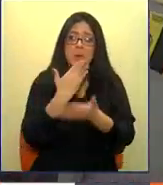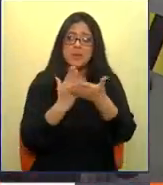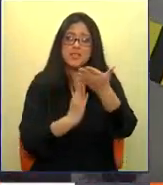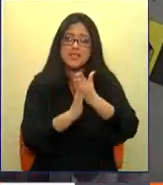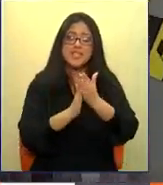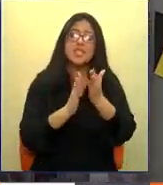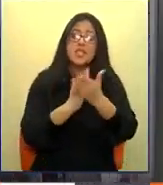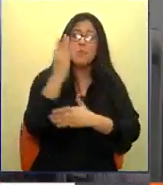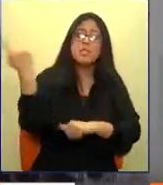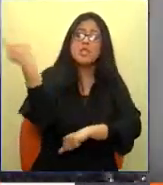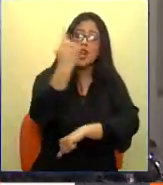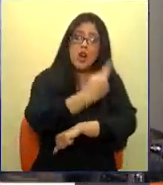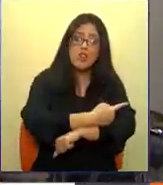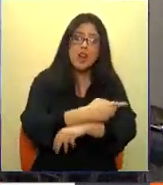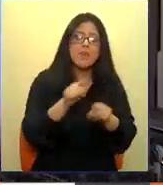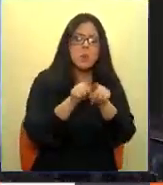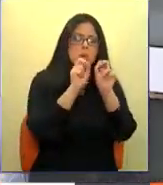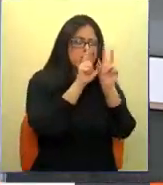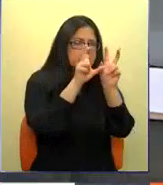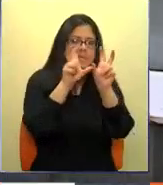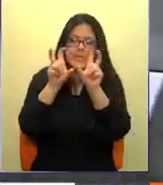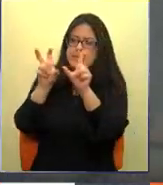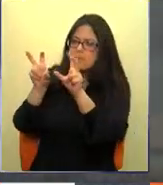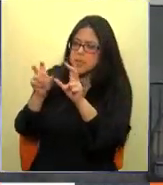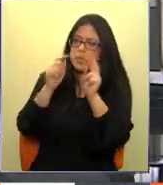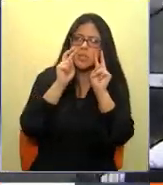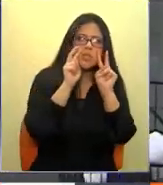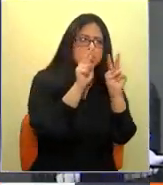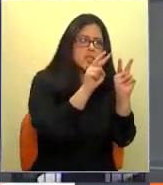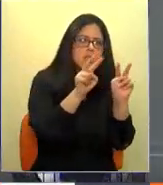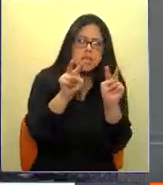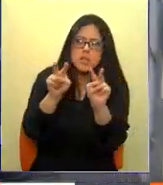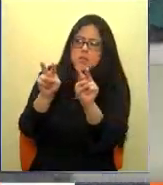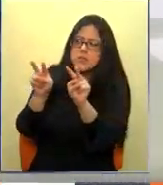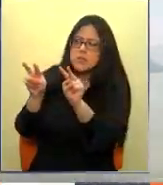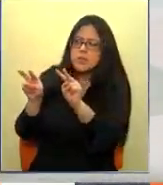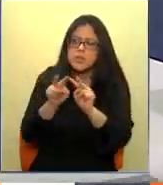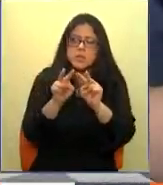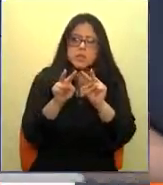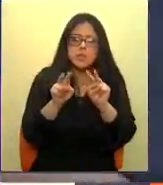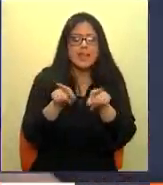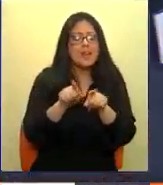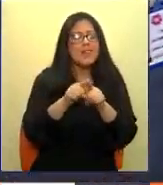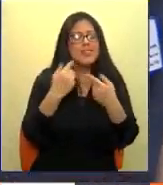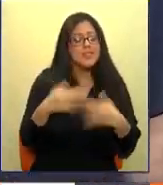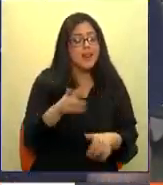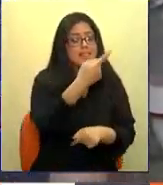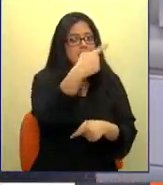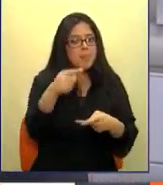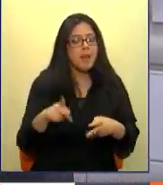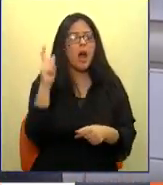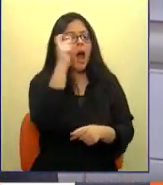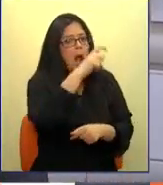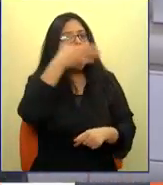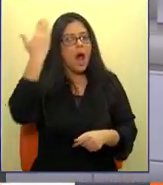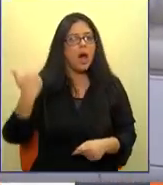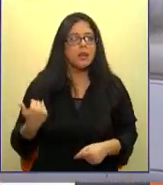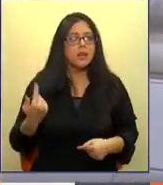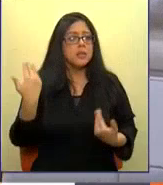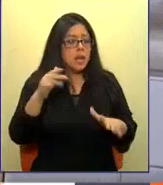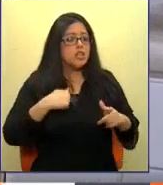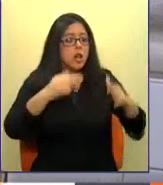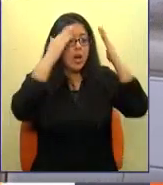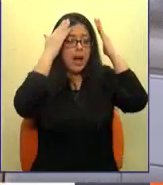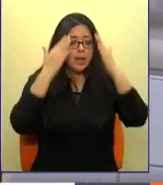jornada. Mantenerse alerta, habilidad que dominó tras pasar las semanas más críticas de su carrera. Me llamó mucho la atención de repente